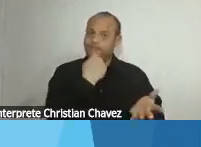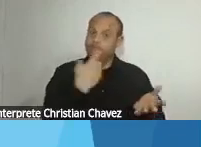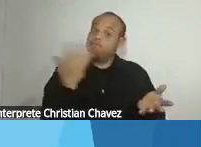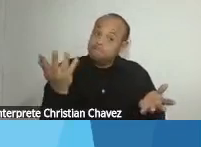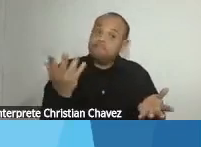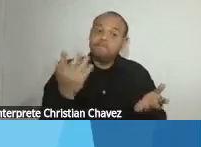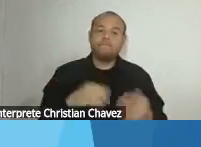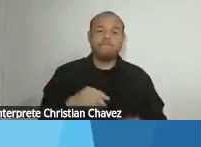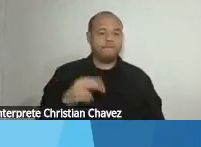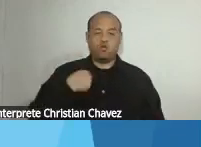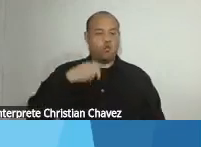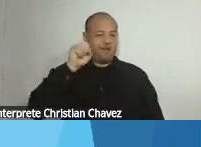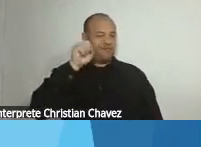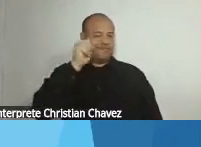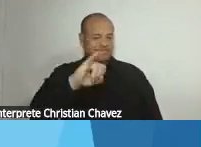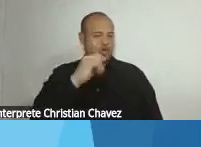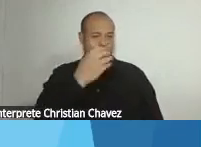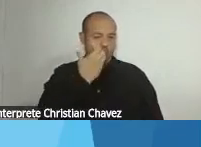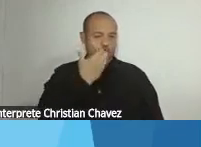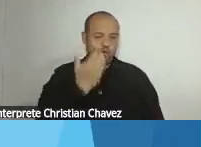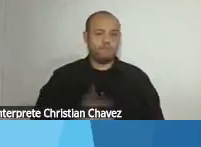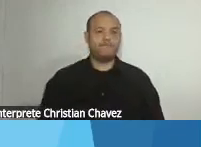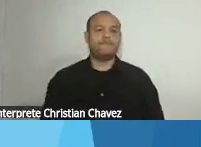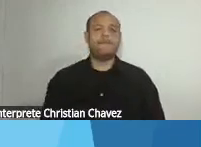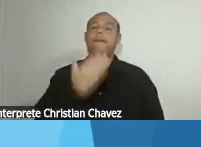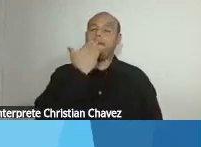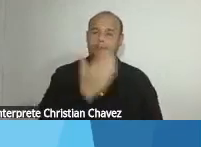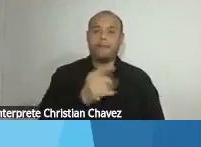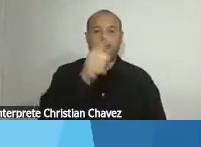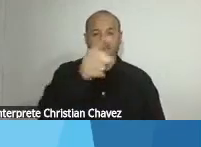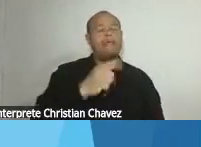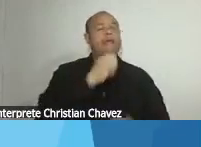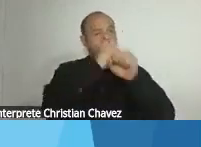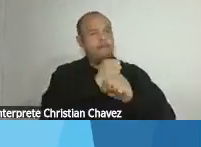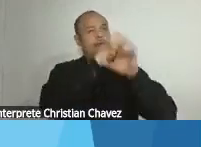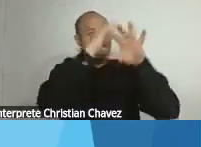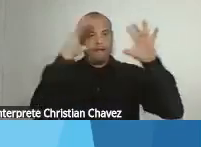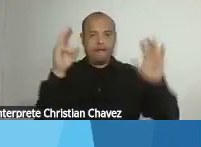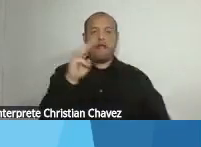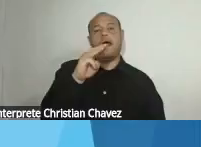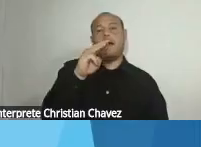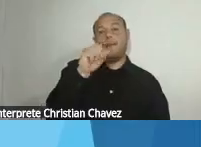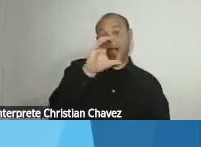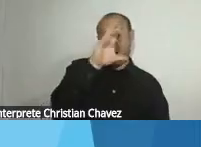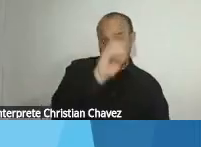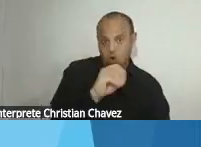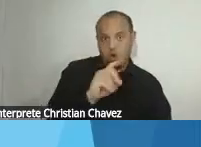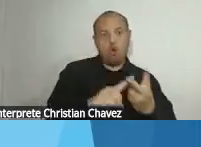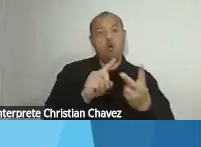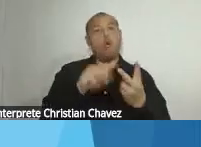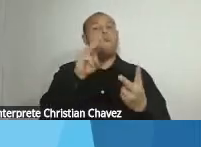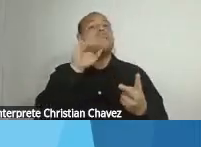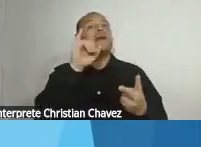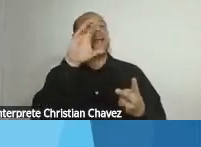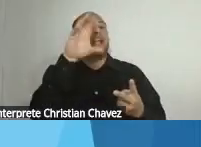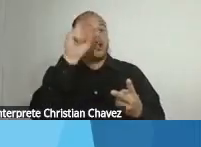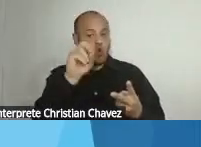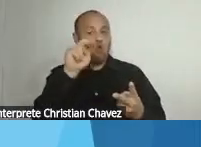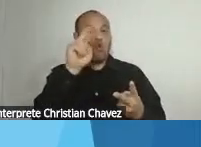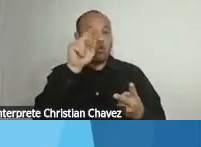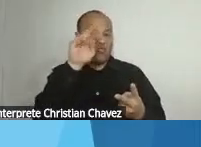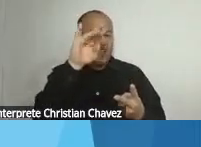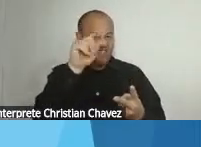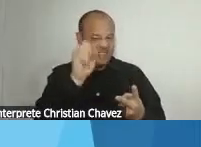Bueno, entonces, pues ya viendo los macro y micronutrientes, vemos el alimento como